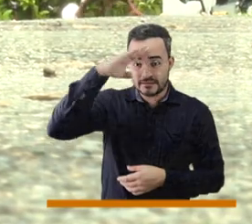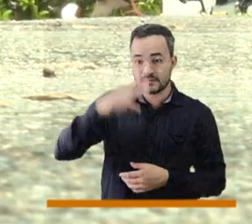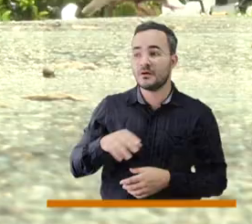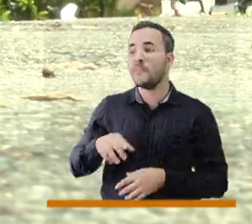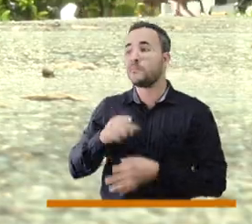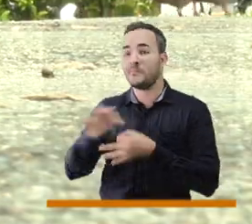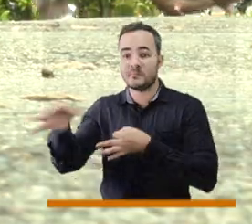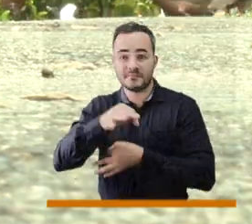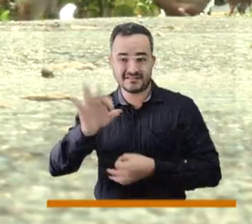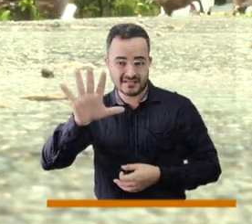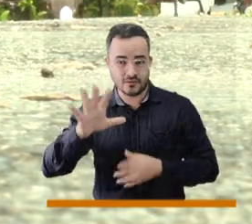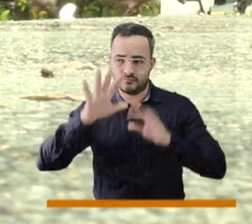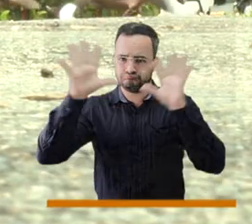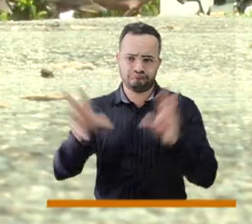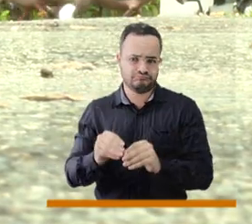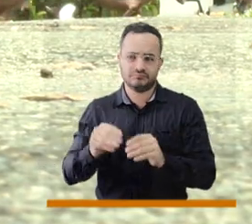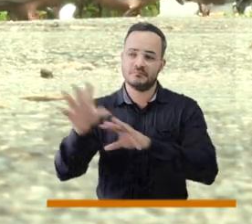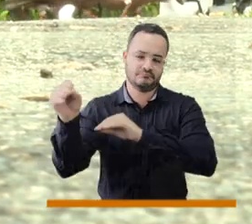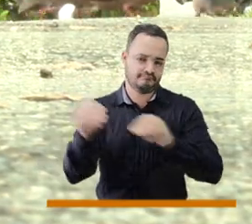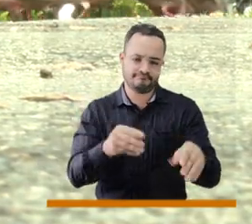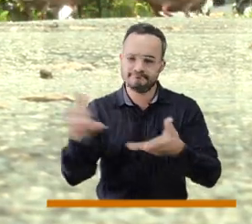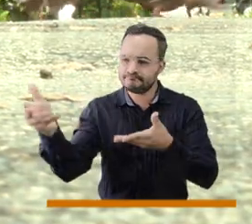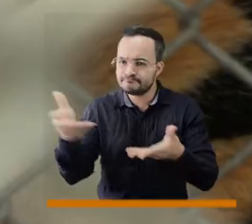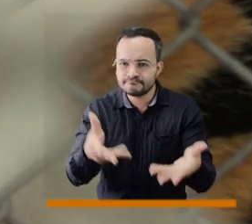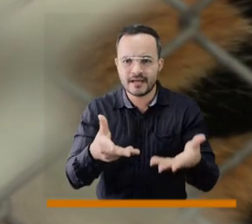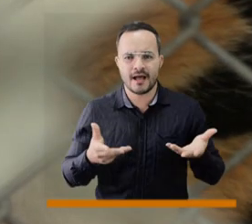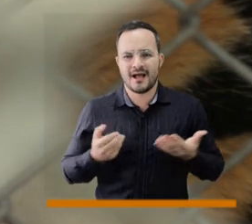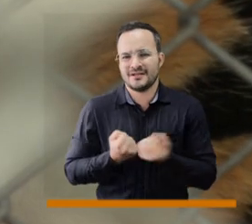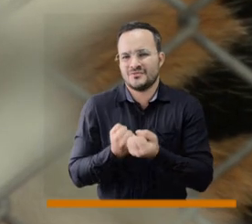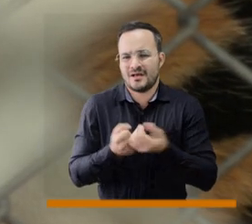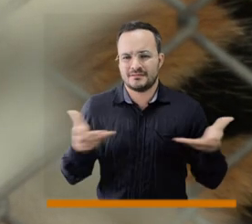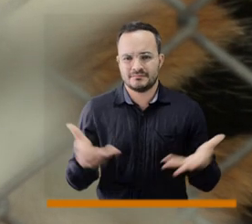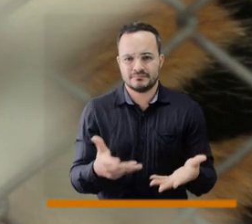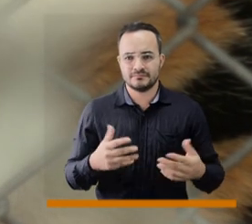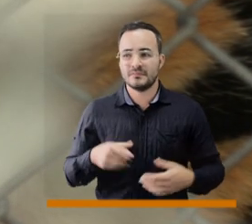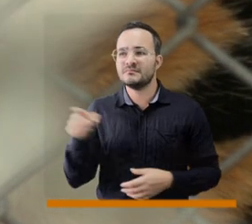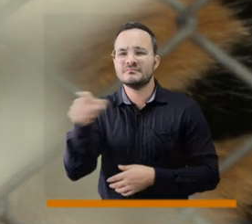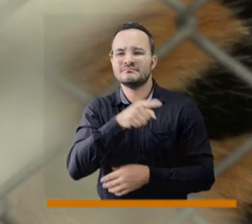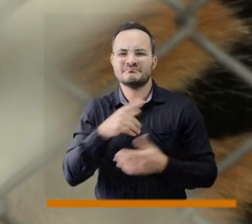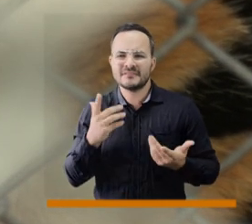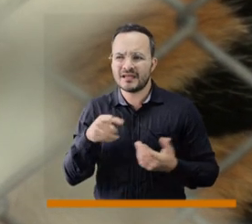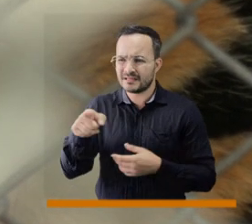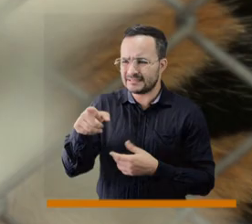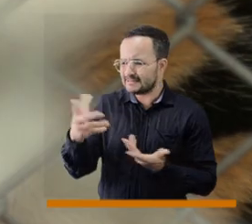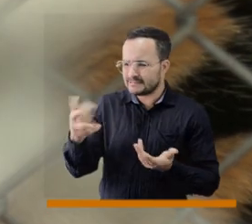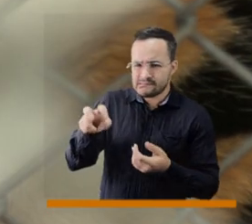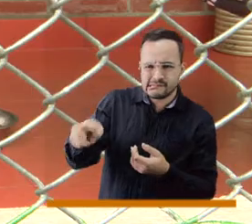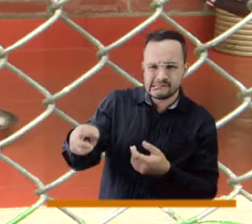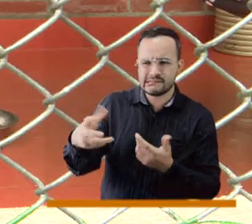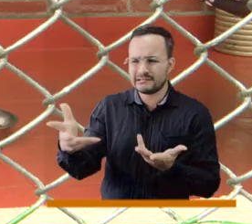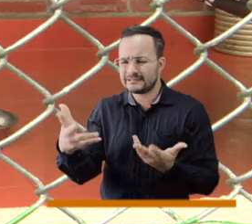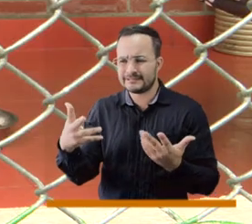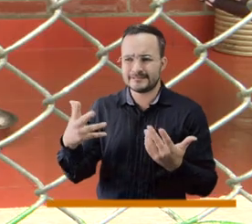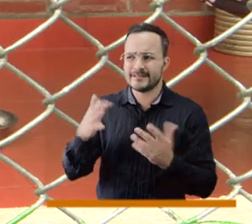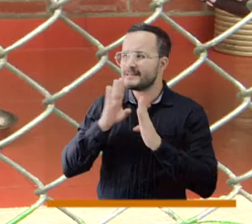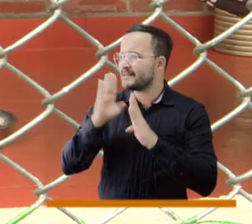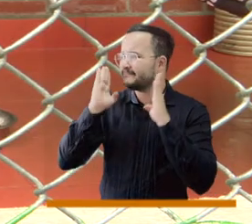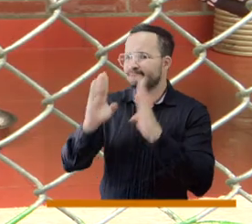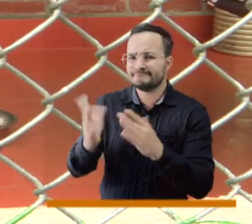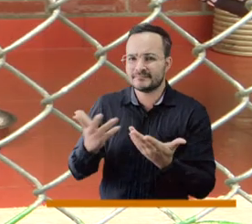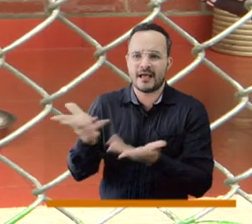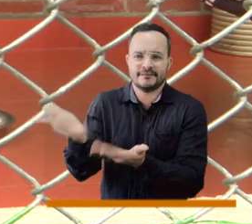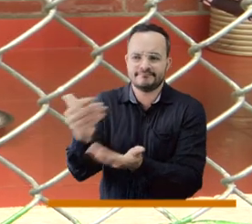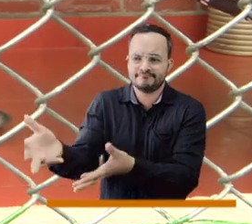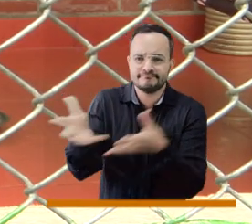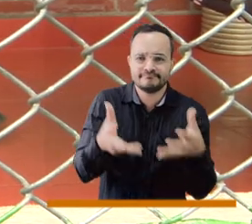5 corregimientos. ¿En qué rescatamos? Animales en situación de vulnerabilidad que requieren ayuda y no tengan un cuidador que esté a cargo de ellos.